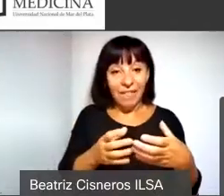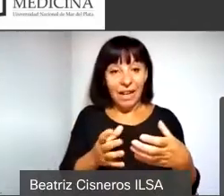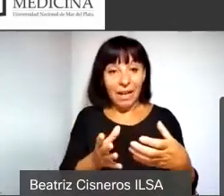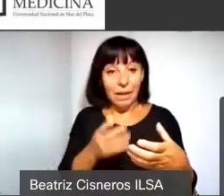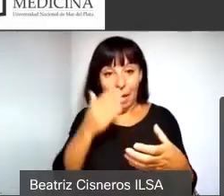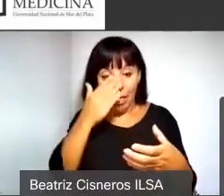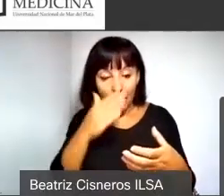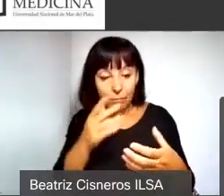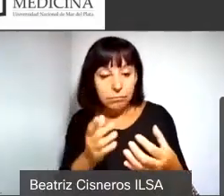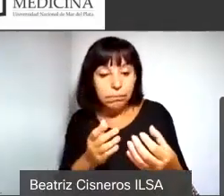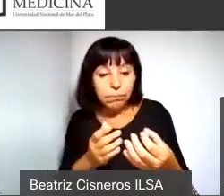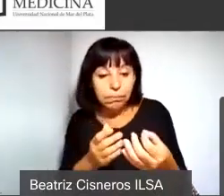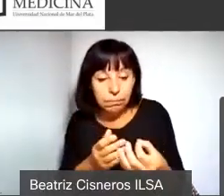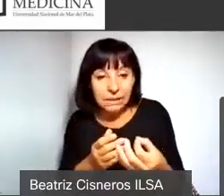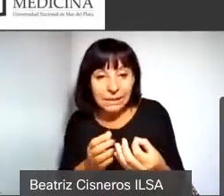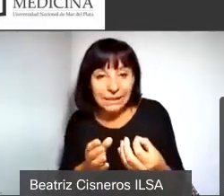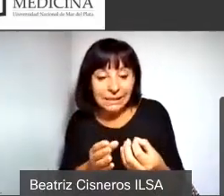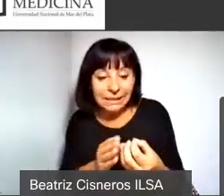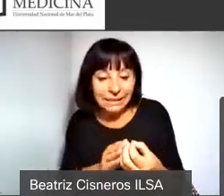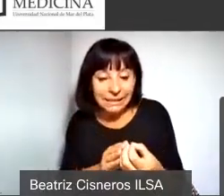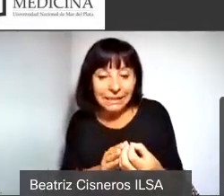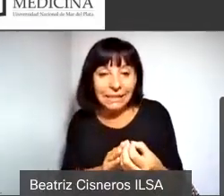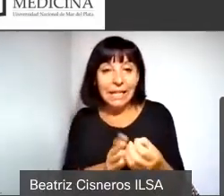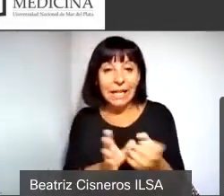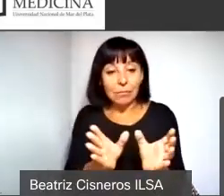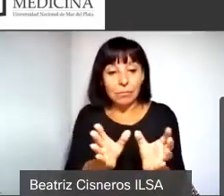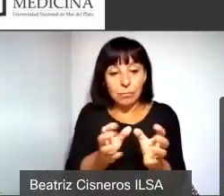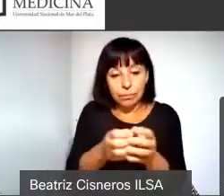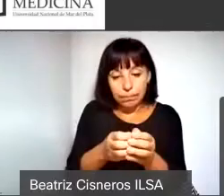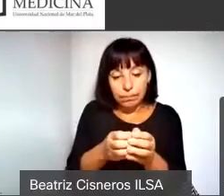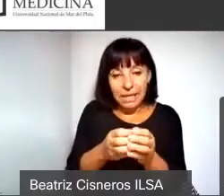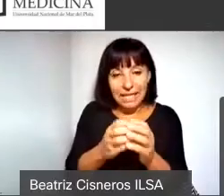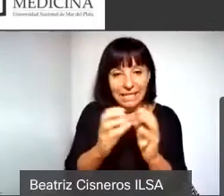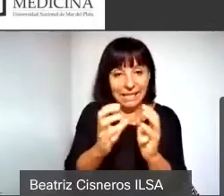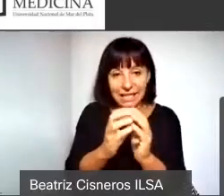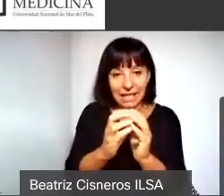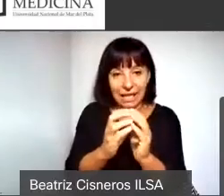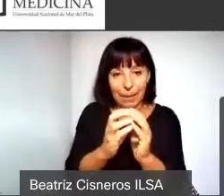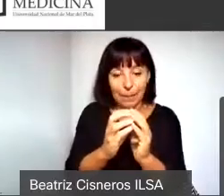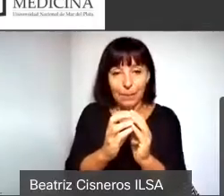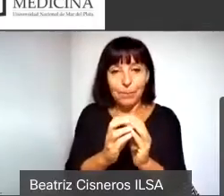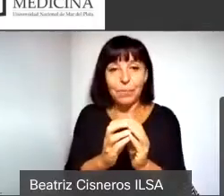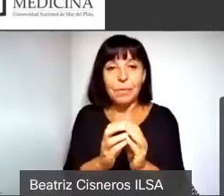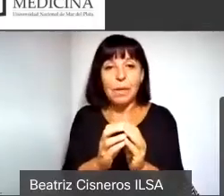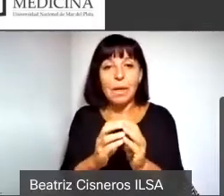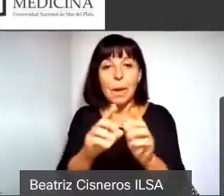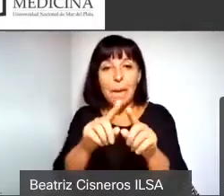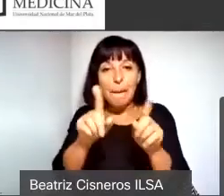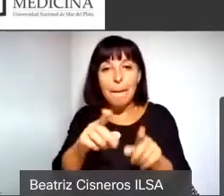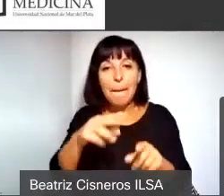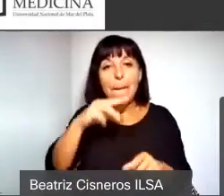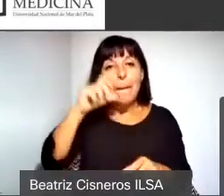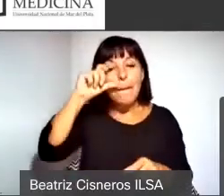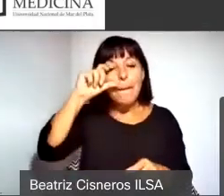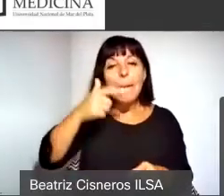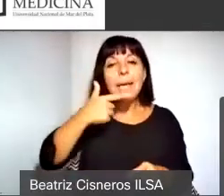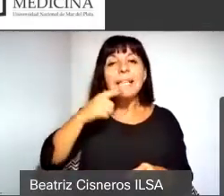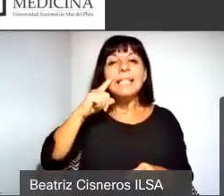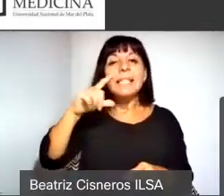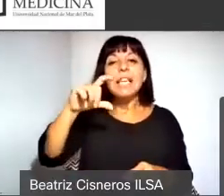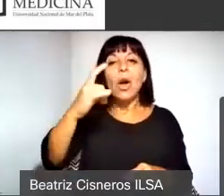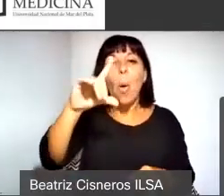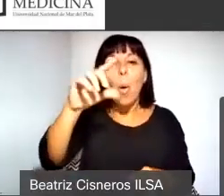¿sí?, de ese hoyo van a fusionarse y va a estrangularse la membrana plasmática y va a formar una vesícula con ese